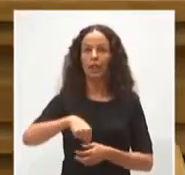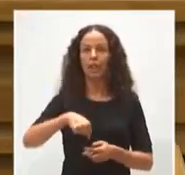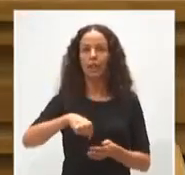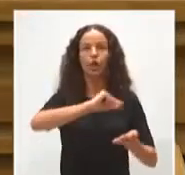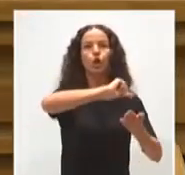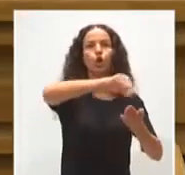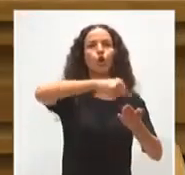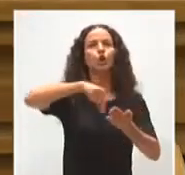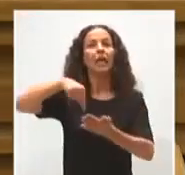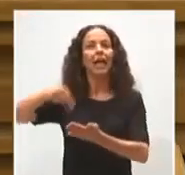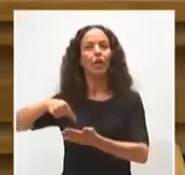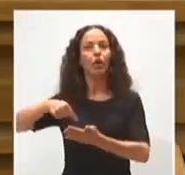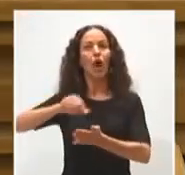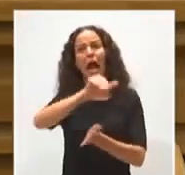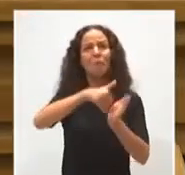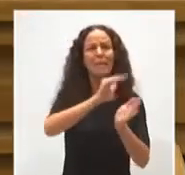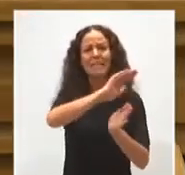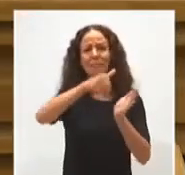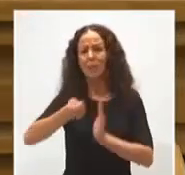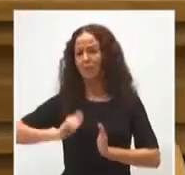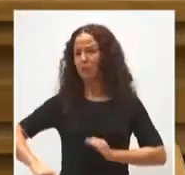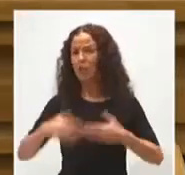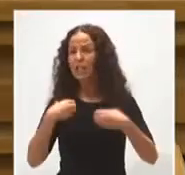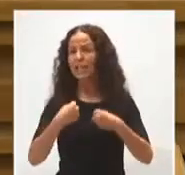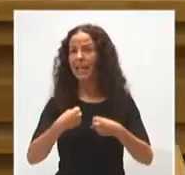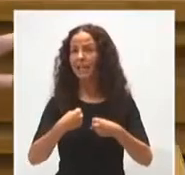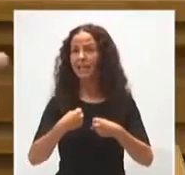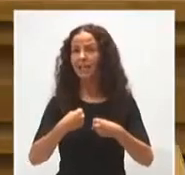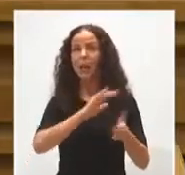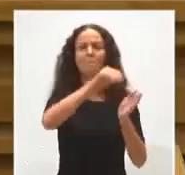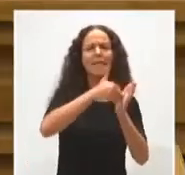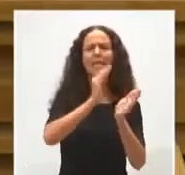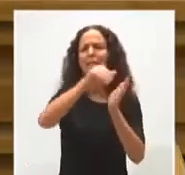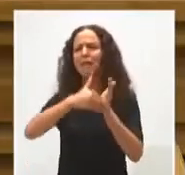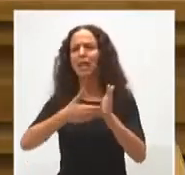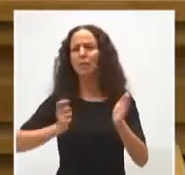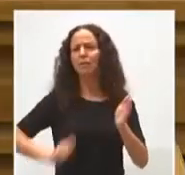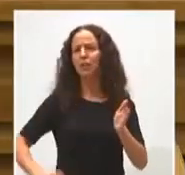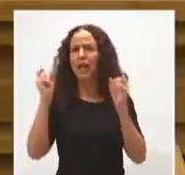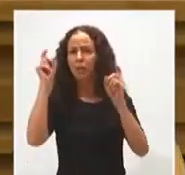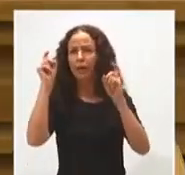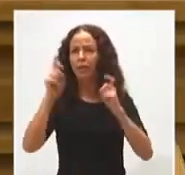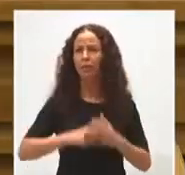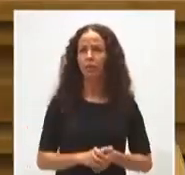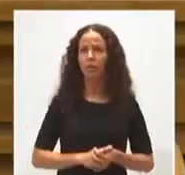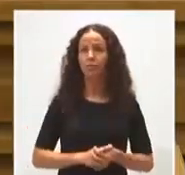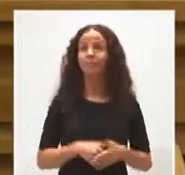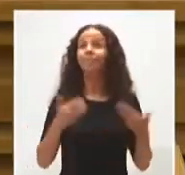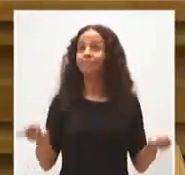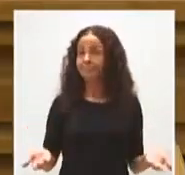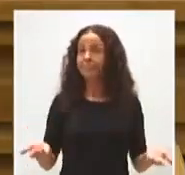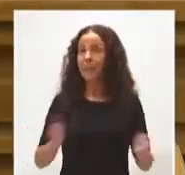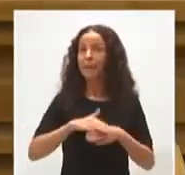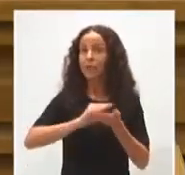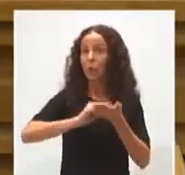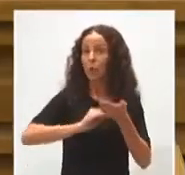hemos contratado a miles y miles de profesionales de la sanidad miles y miles de profesionales de la educación y entonces para arreglar el